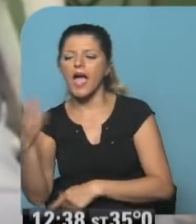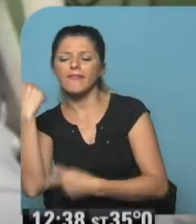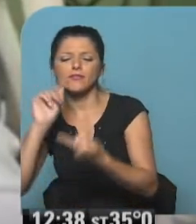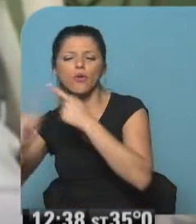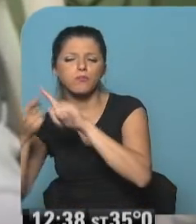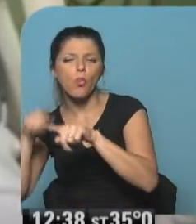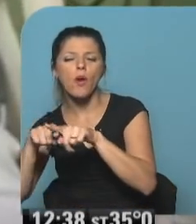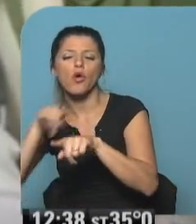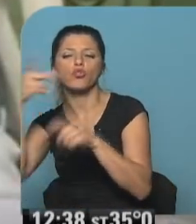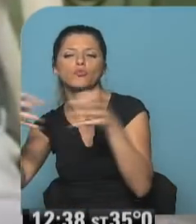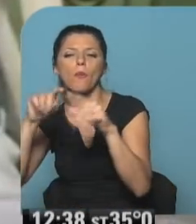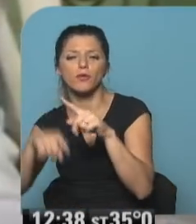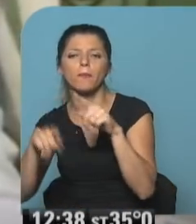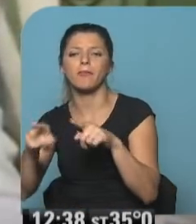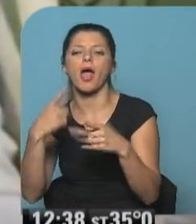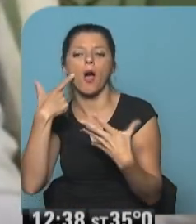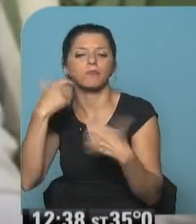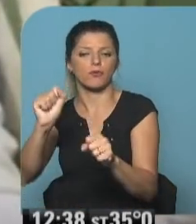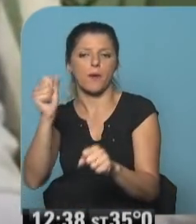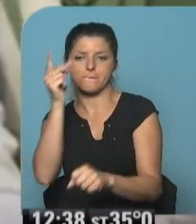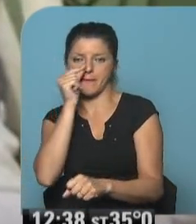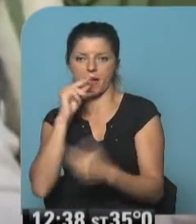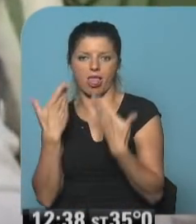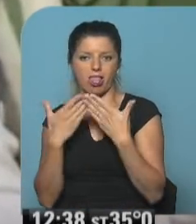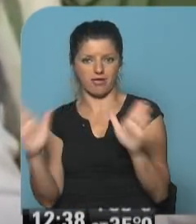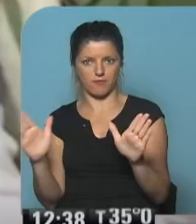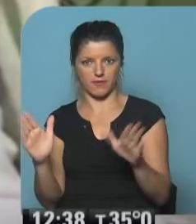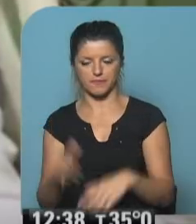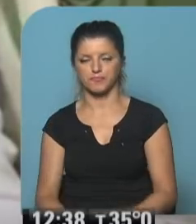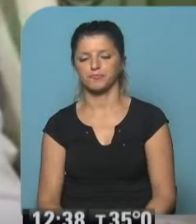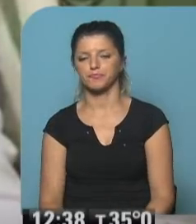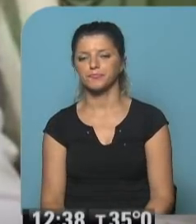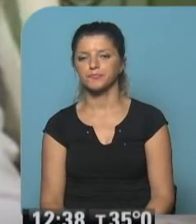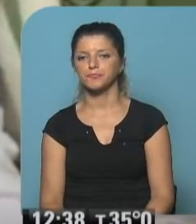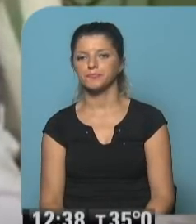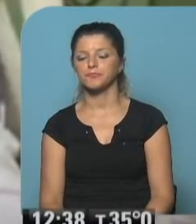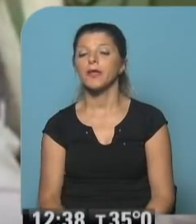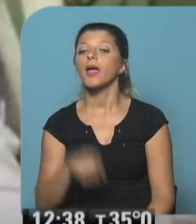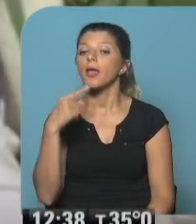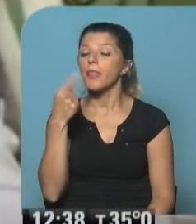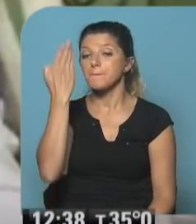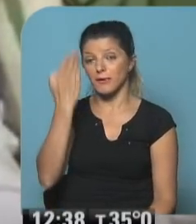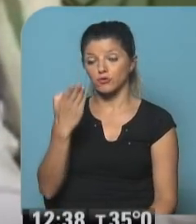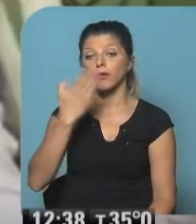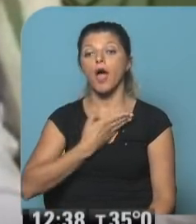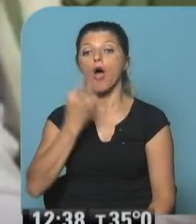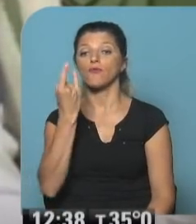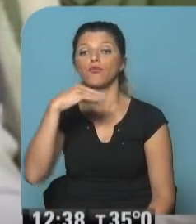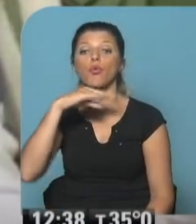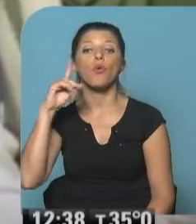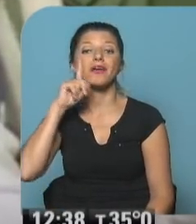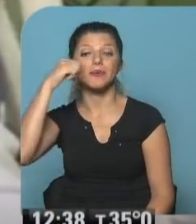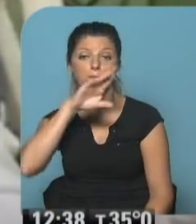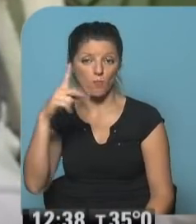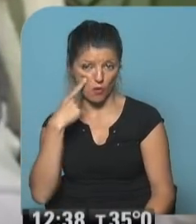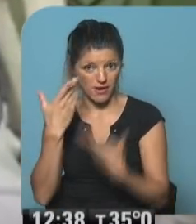padre. Ha decidido conceder el indulto humanitario al señor Alberto Fujimori y